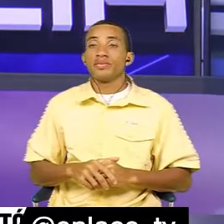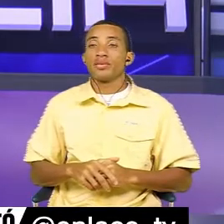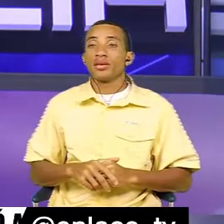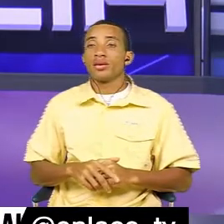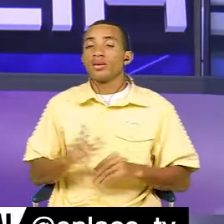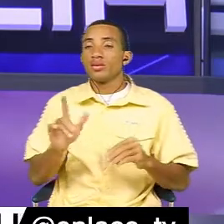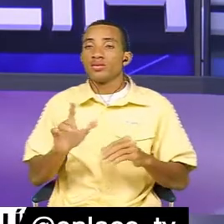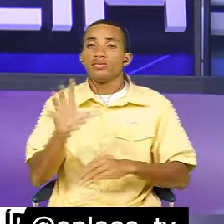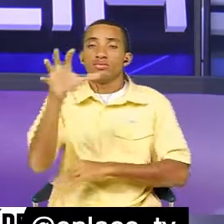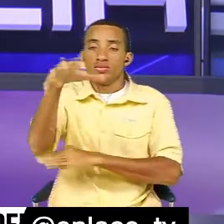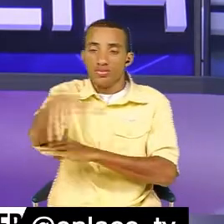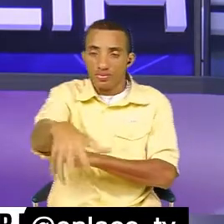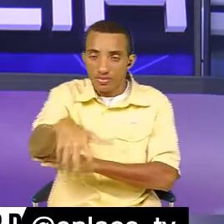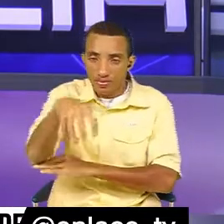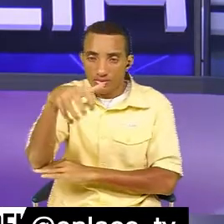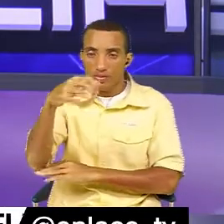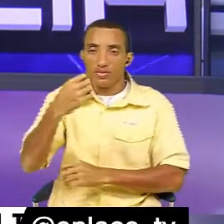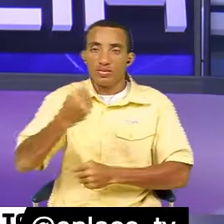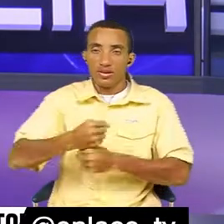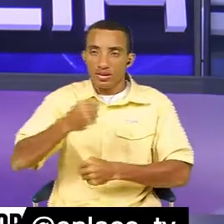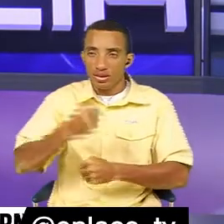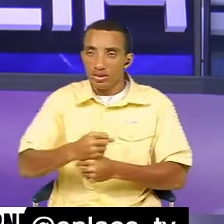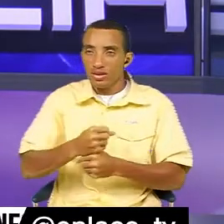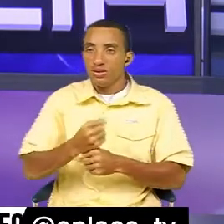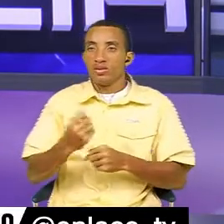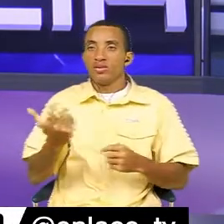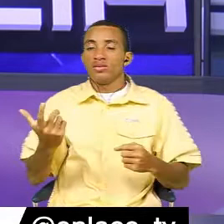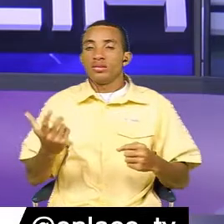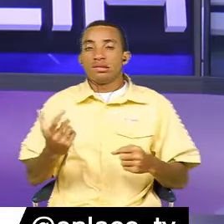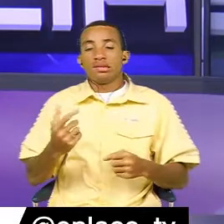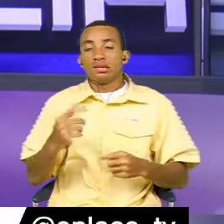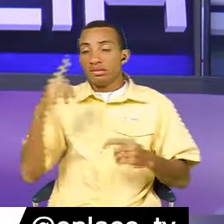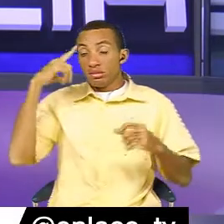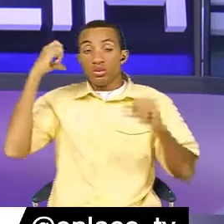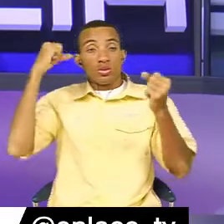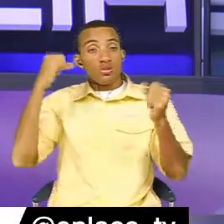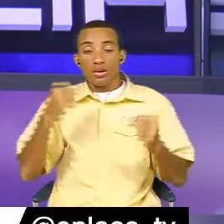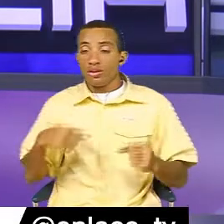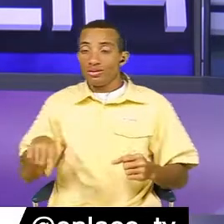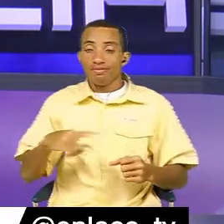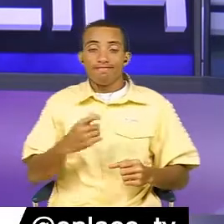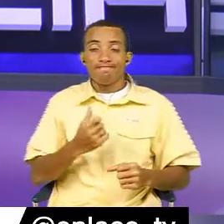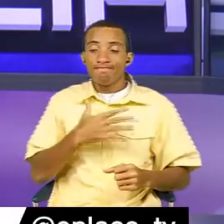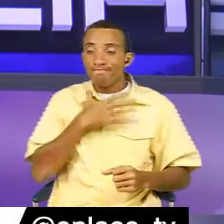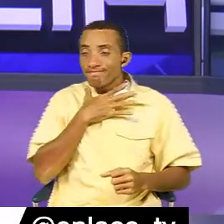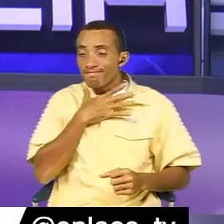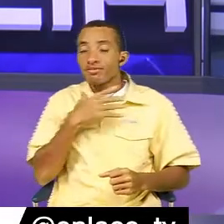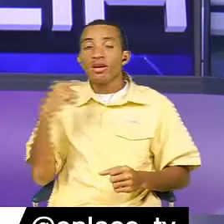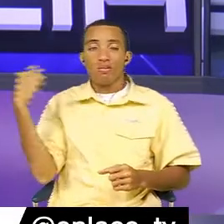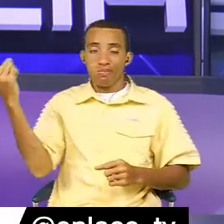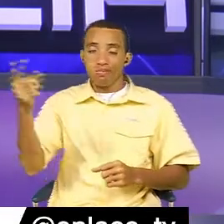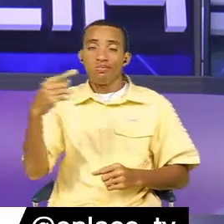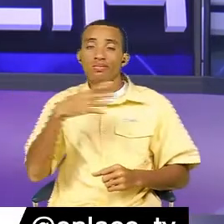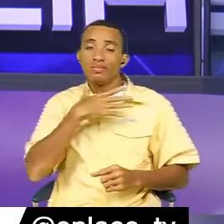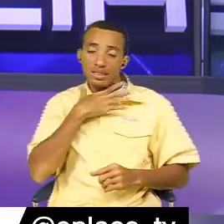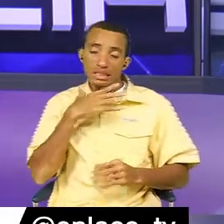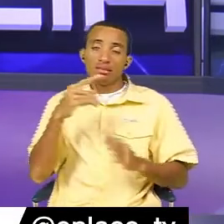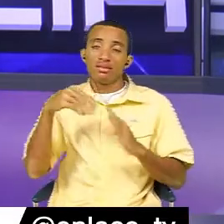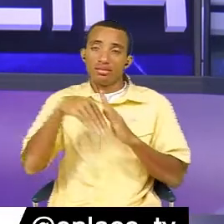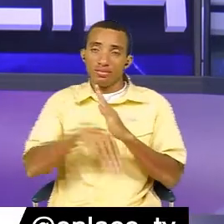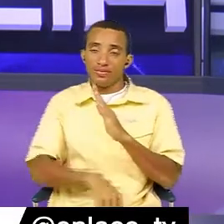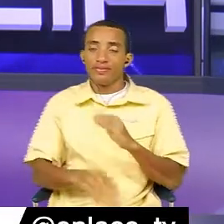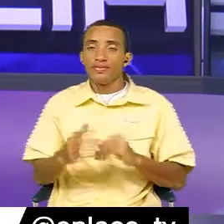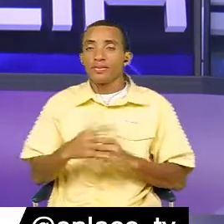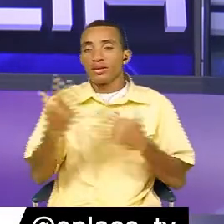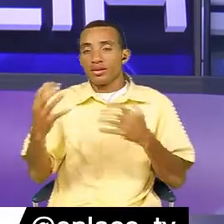de maquinaria pesada se encuentran preocupados por la problemática de empleo en la ciudad. Reconocen que no les son indiferentes a la crisis económica, pero piden